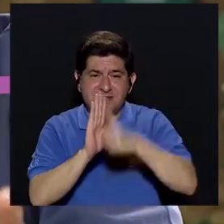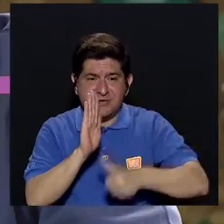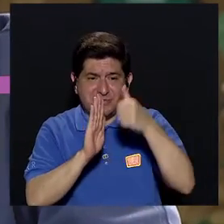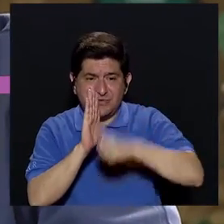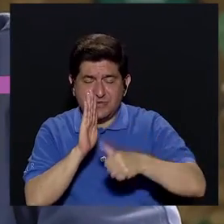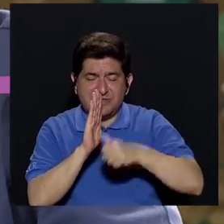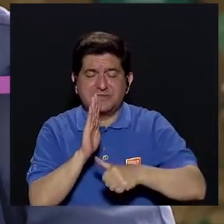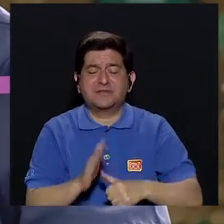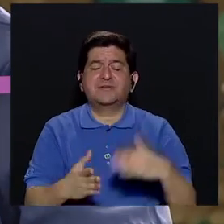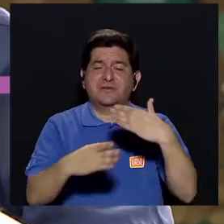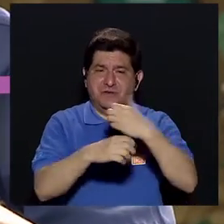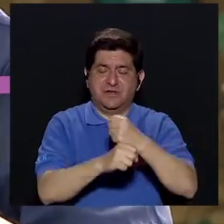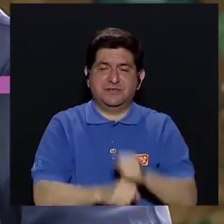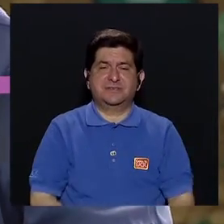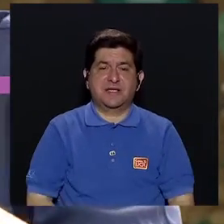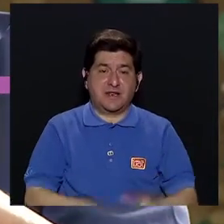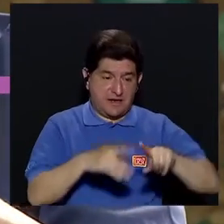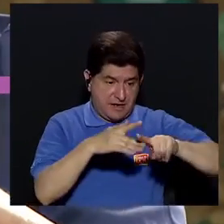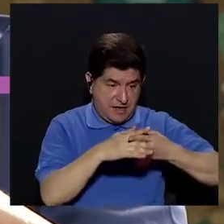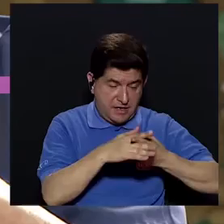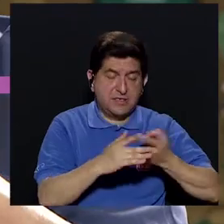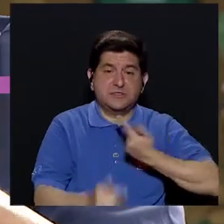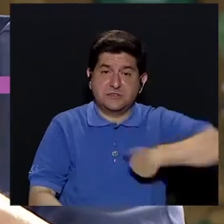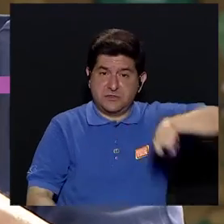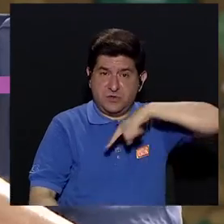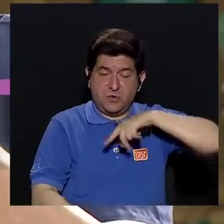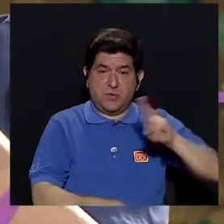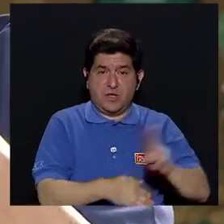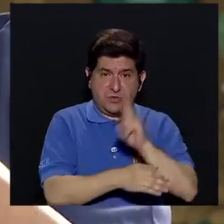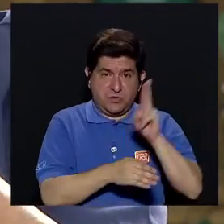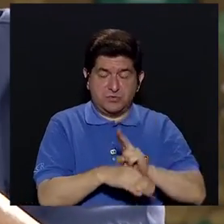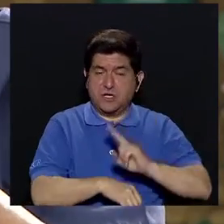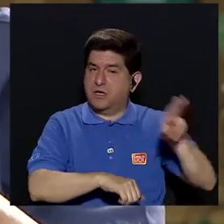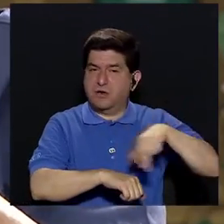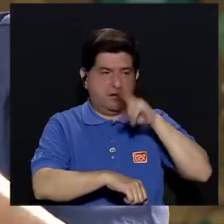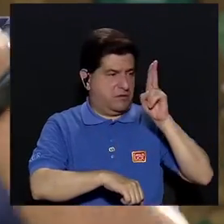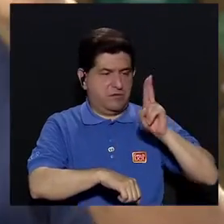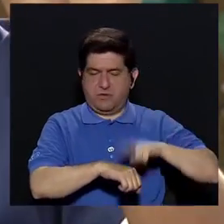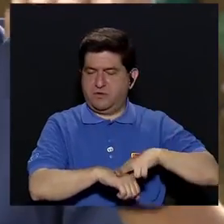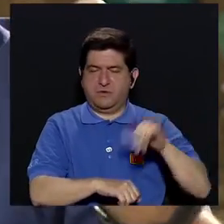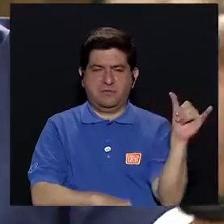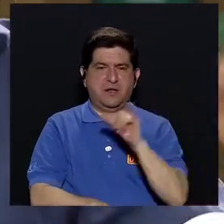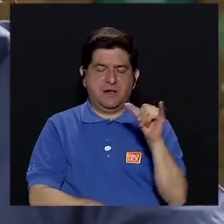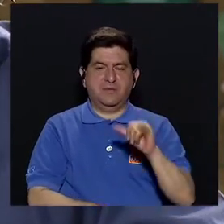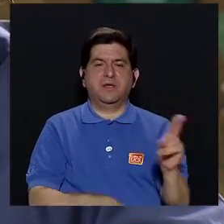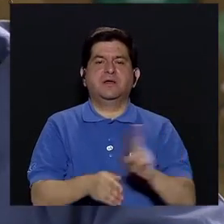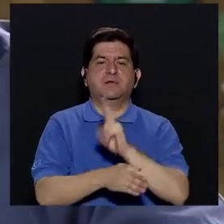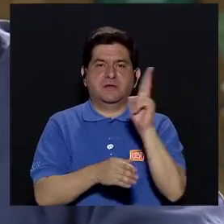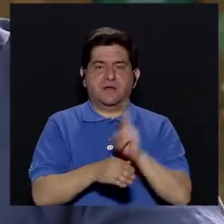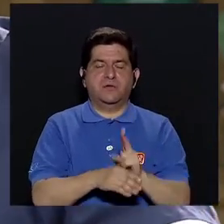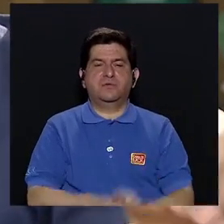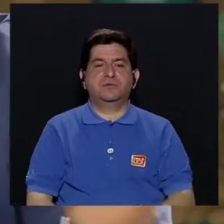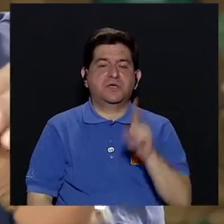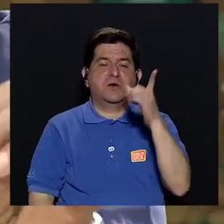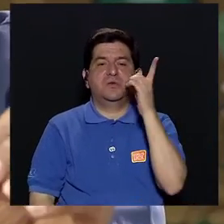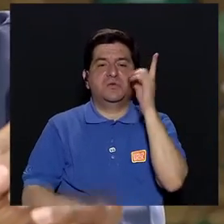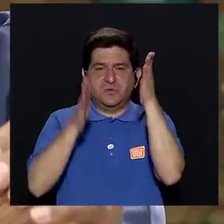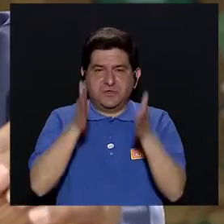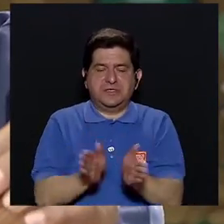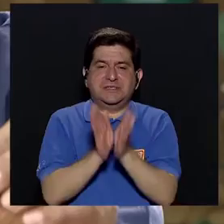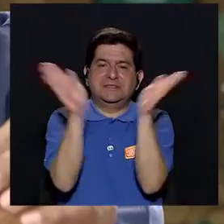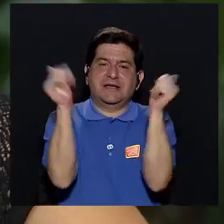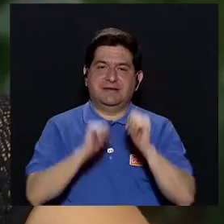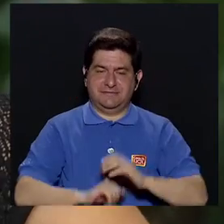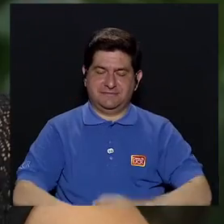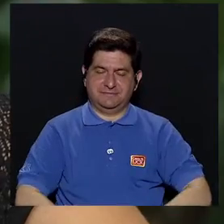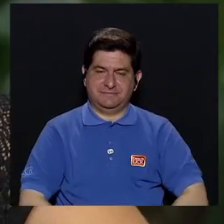que realizamos, porque el instrumental que nosotros utilizamos no es normalmente el instrumental que utiliza un dentista